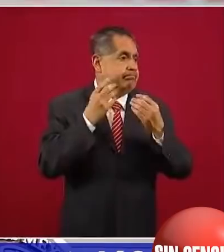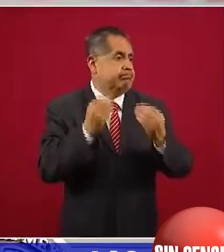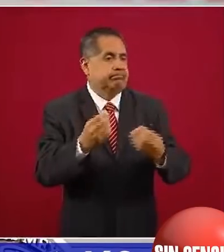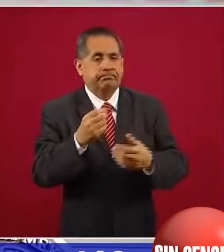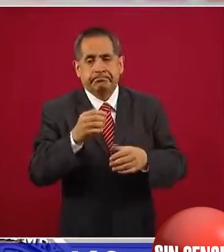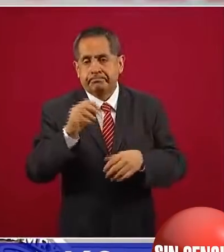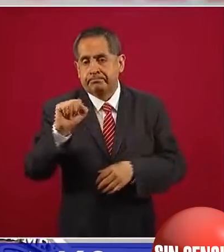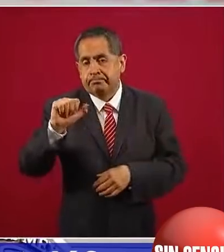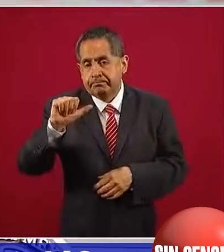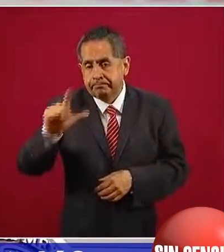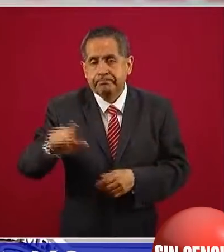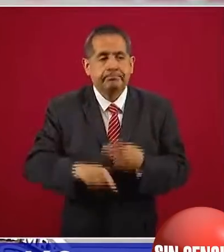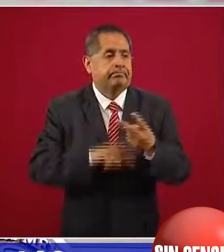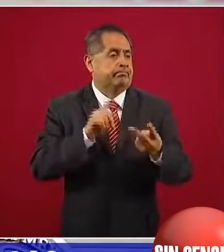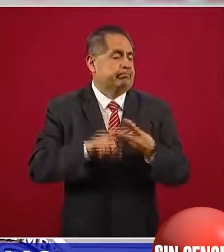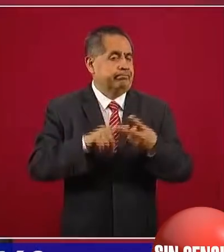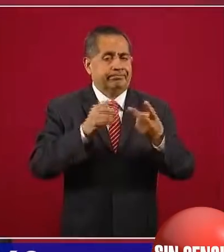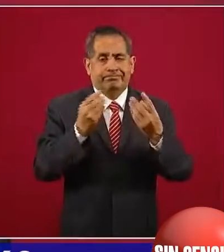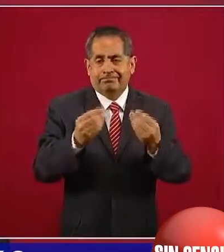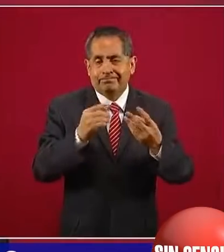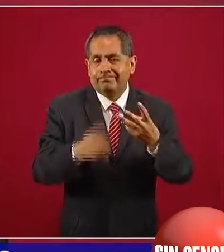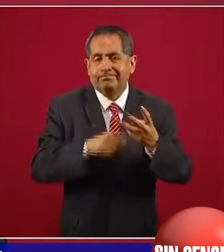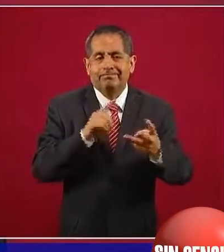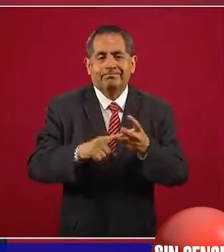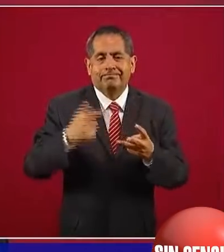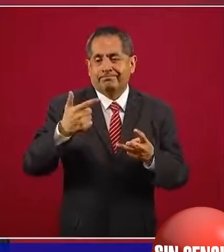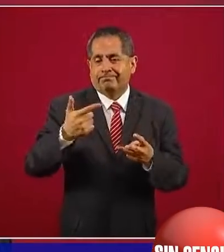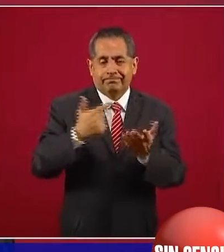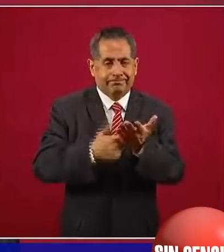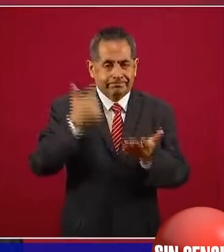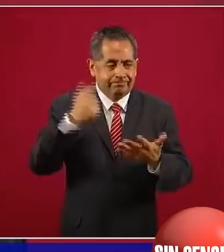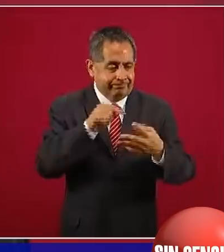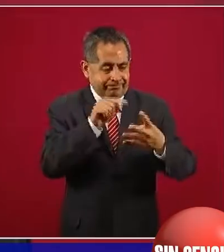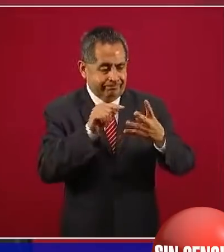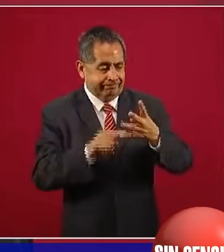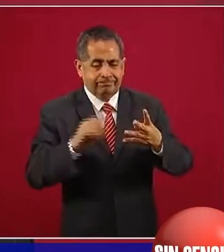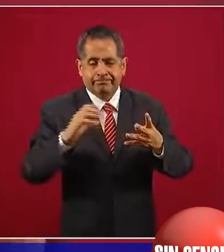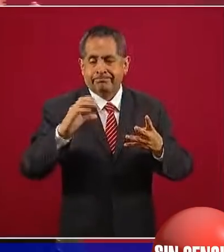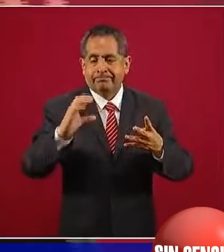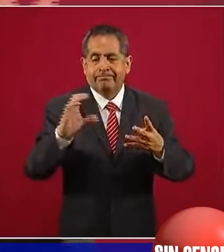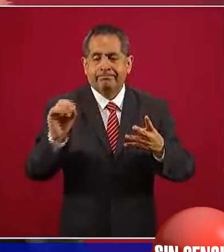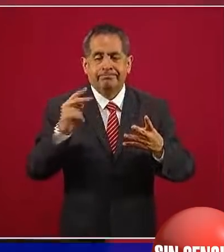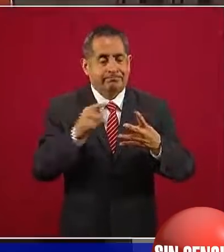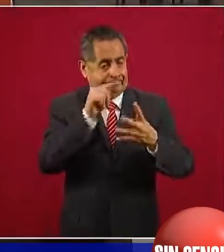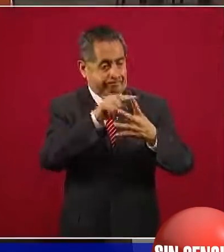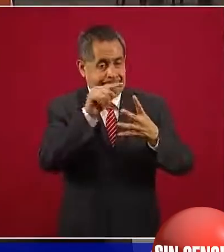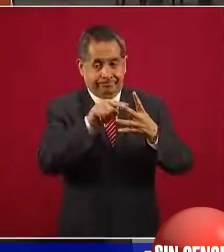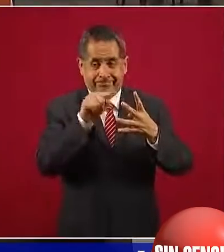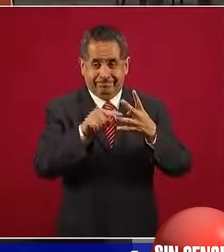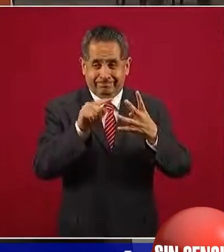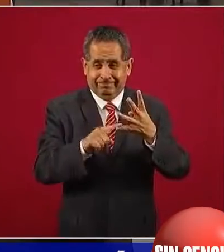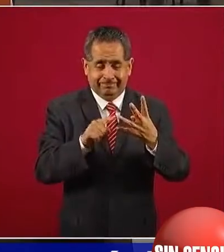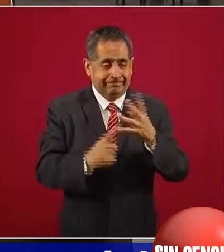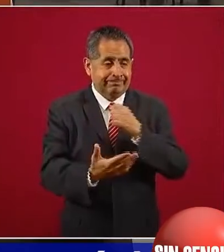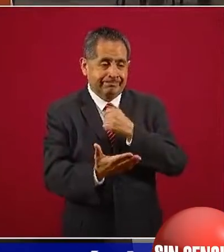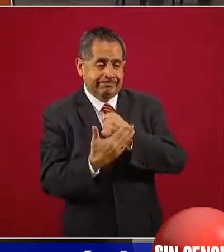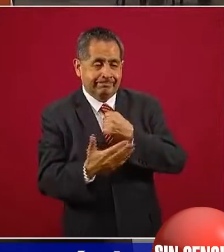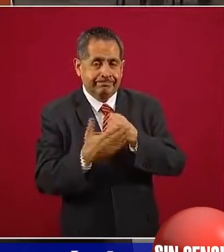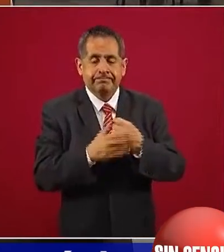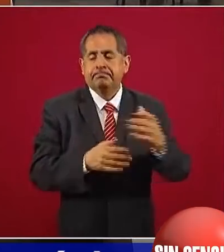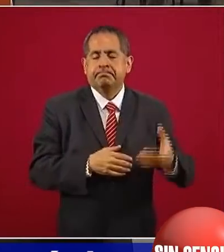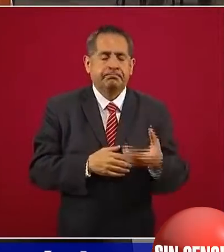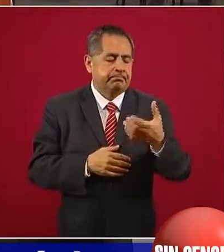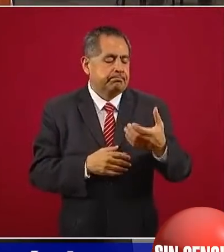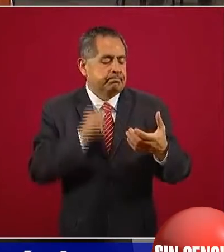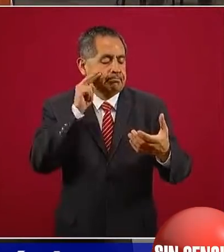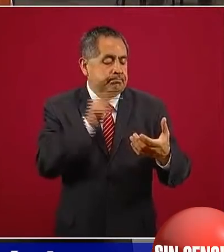de sal, el exceso de azúcar, el exceso de grasas y el exceso de calorías, que son los 4 componentes fundamentales que en